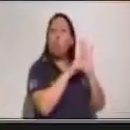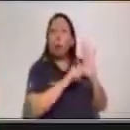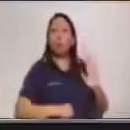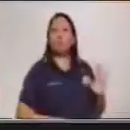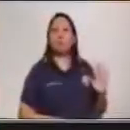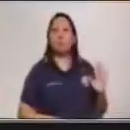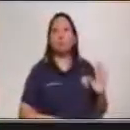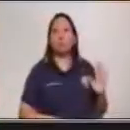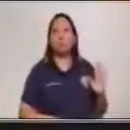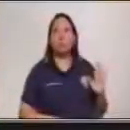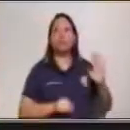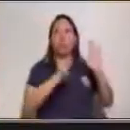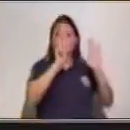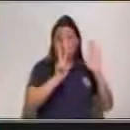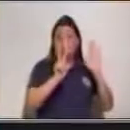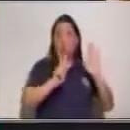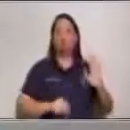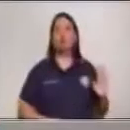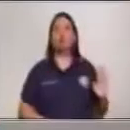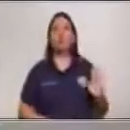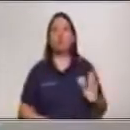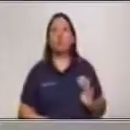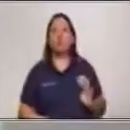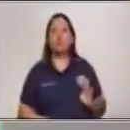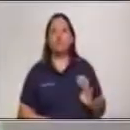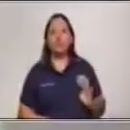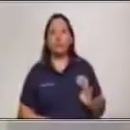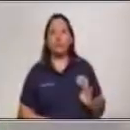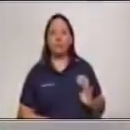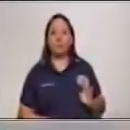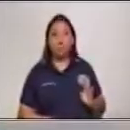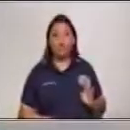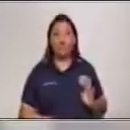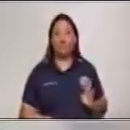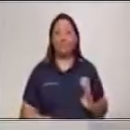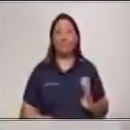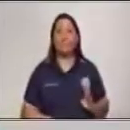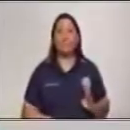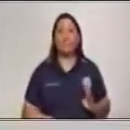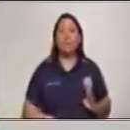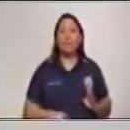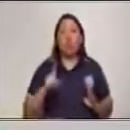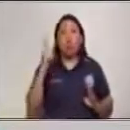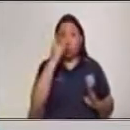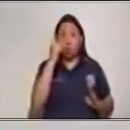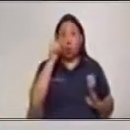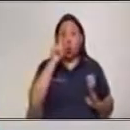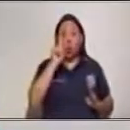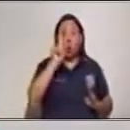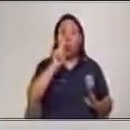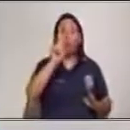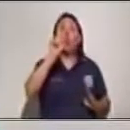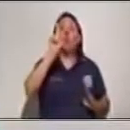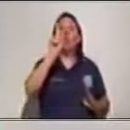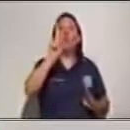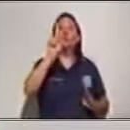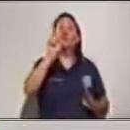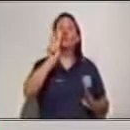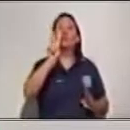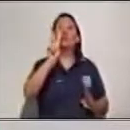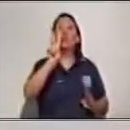ese es el número 2. Entonces, en este caso, solo hay un divisor